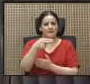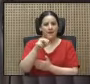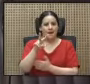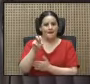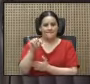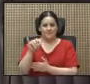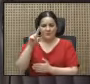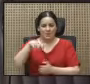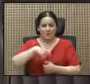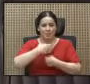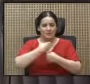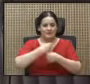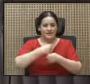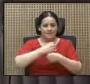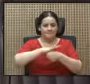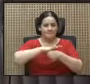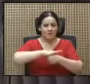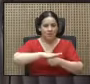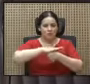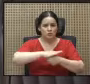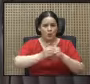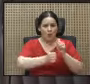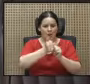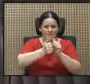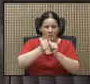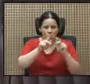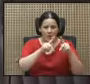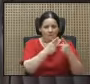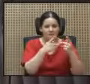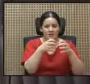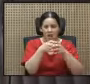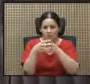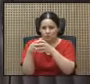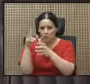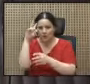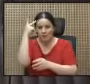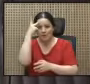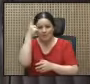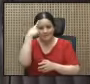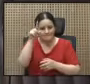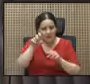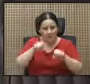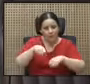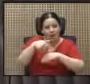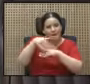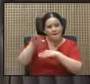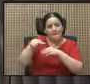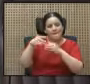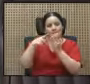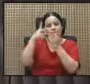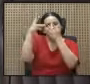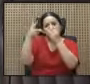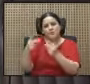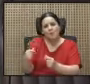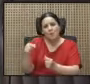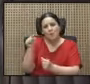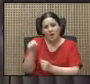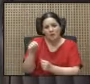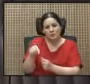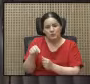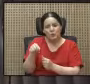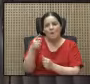la mayoría de las fracciones políticas para que se mandara un presupuesto extraordinario y poder disponer de esos